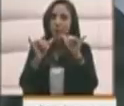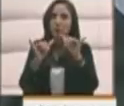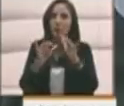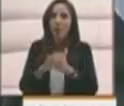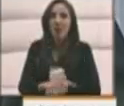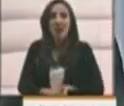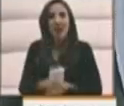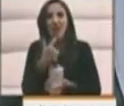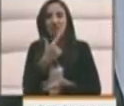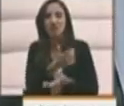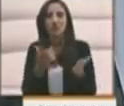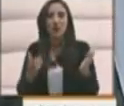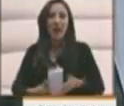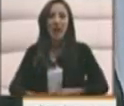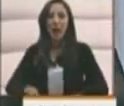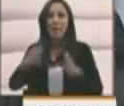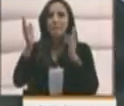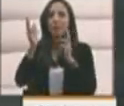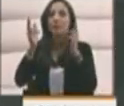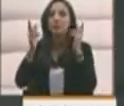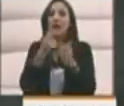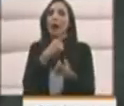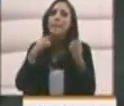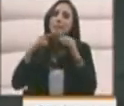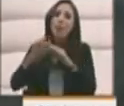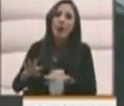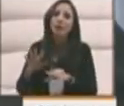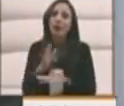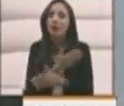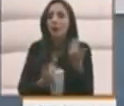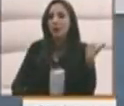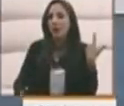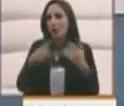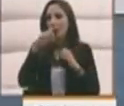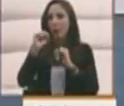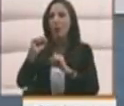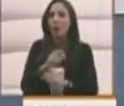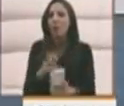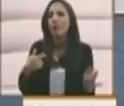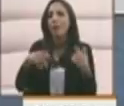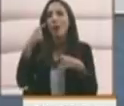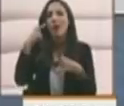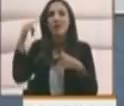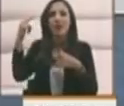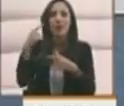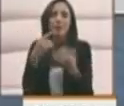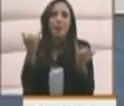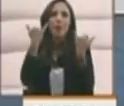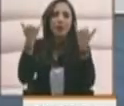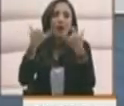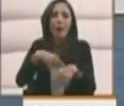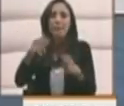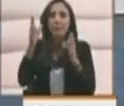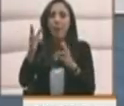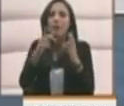se llama al asesinato de un ser humano, en este caso nada más y nada menos que del presidente de la República.